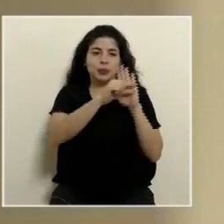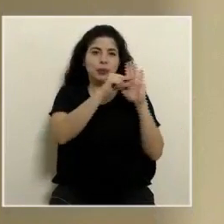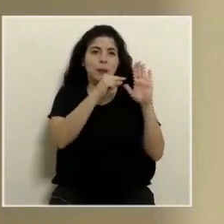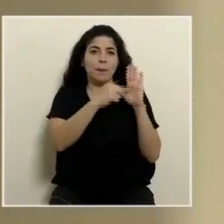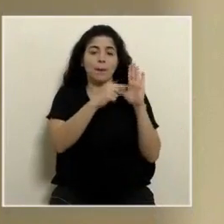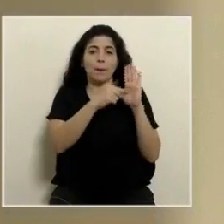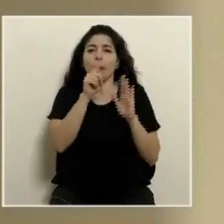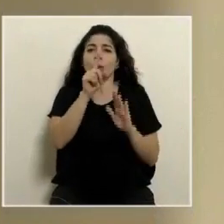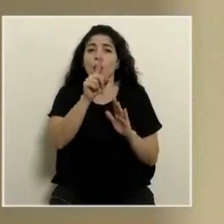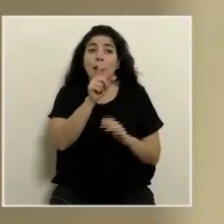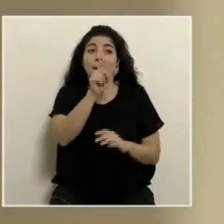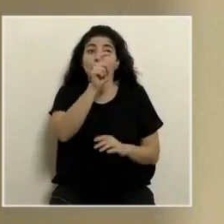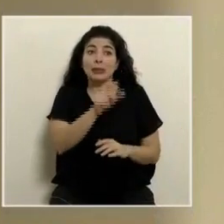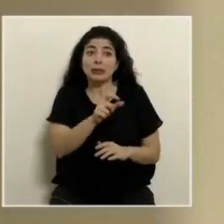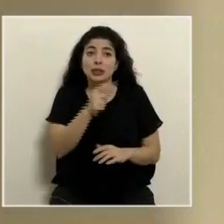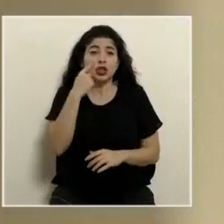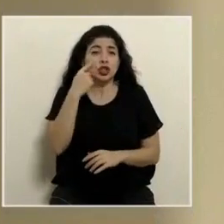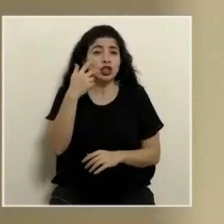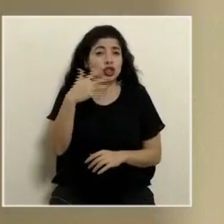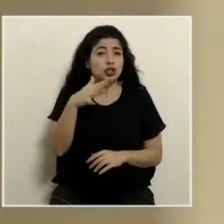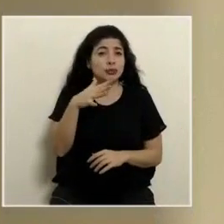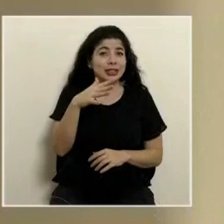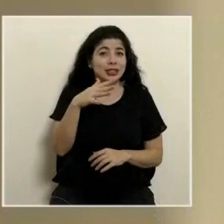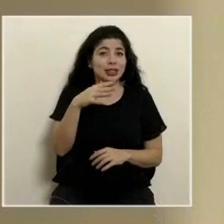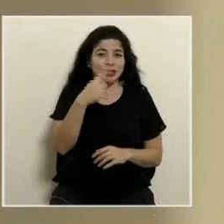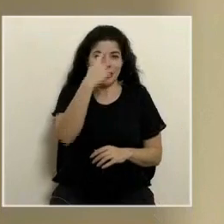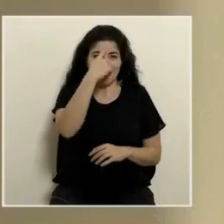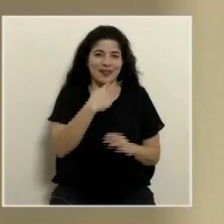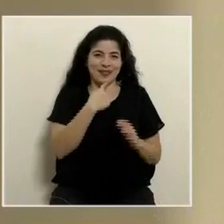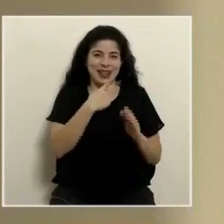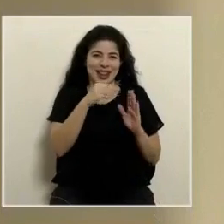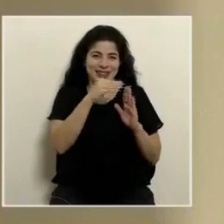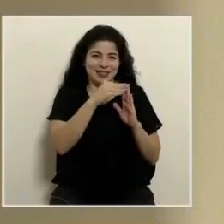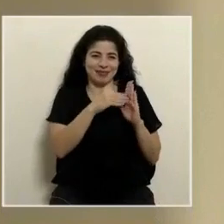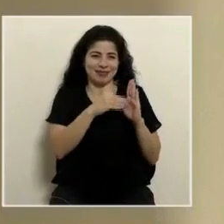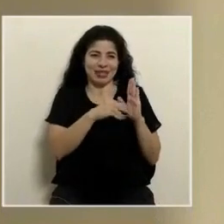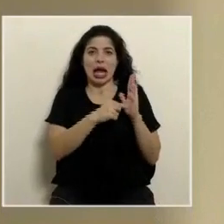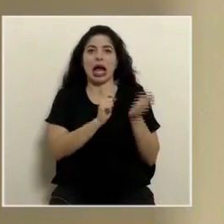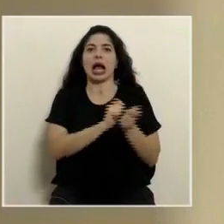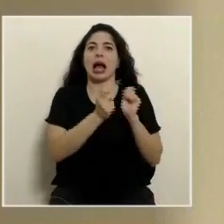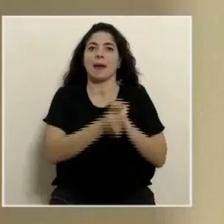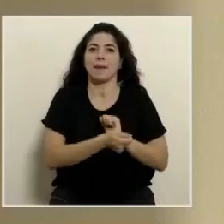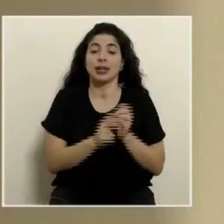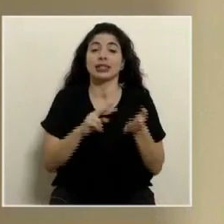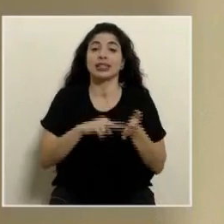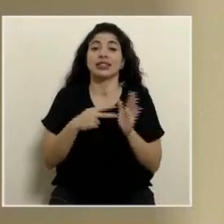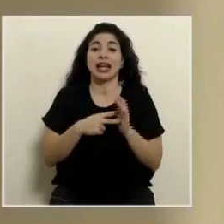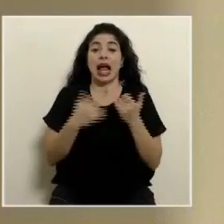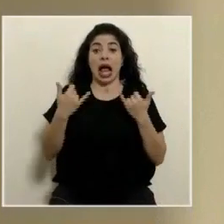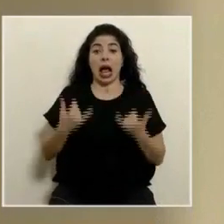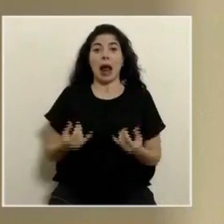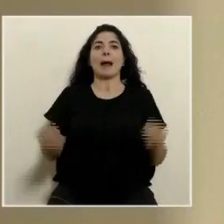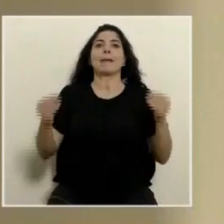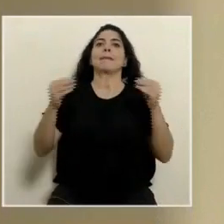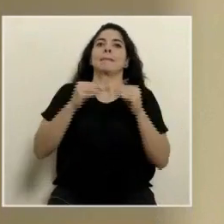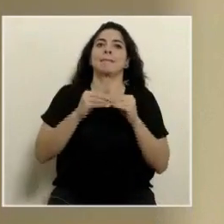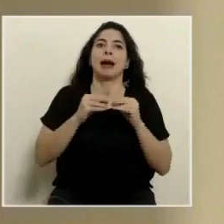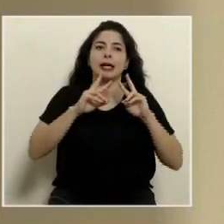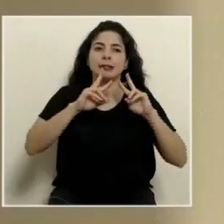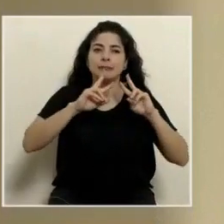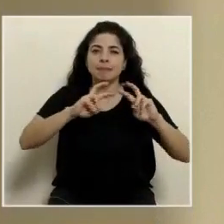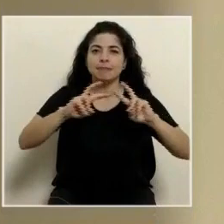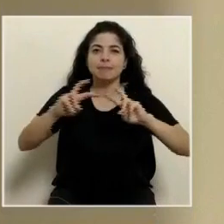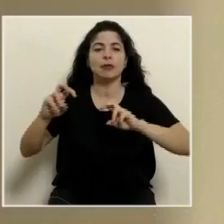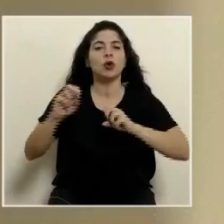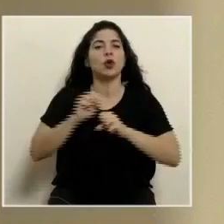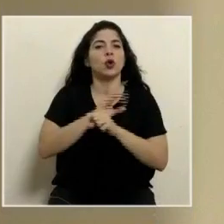de un caso sospechoso por parte del Ministerio de Salud y eso implicará que se realizarán más pruebas de diagnóstico de